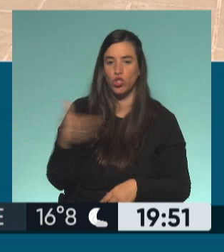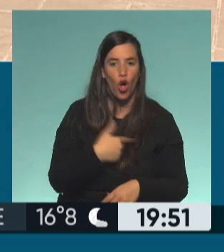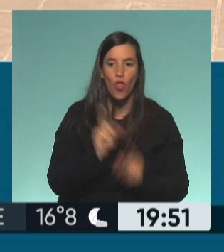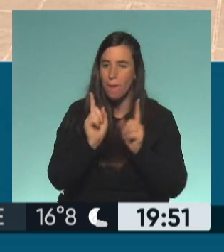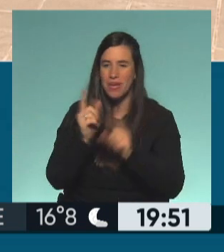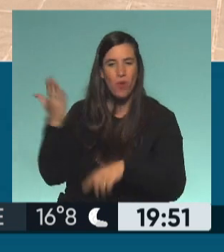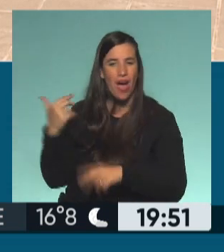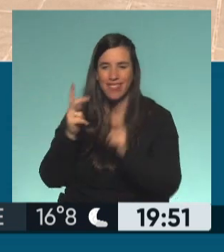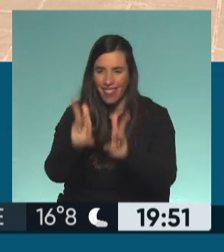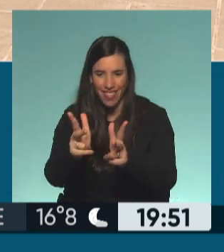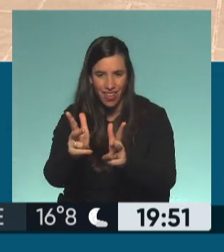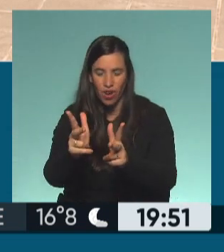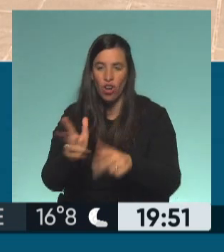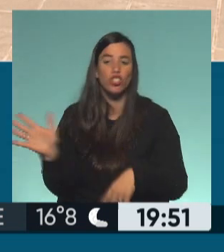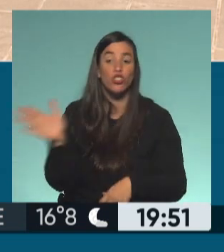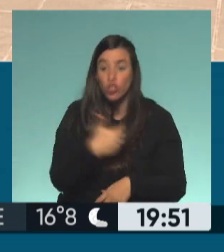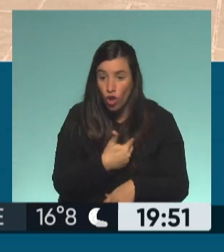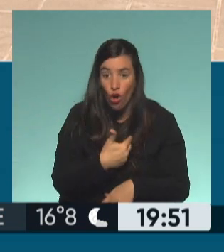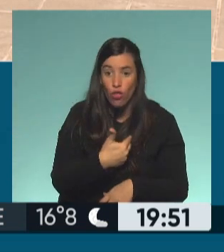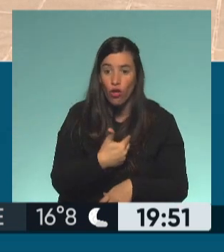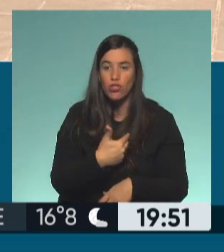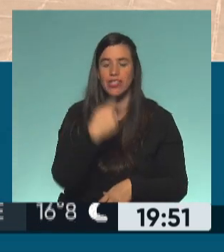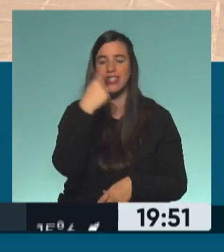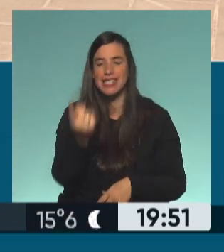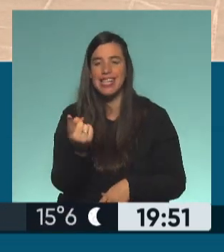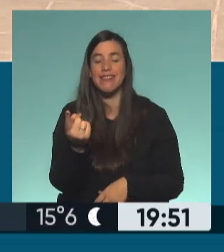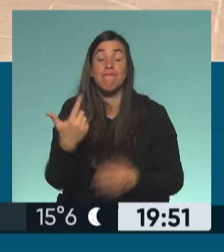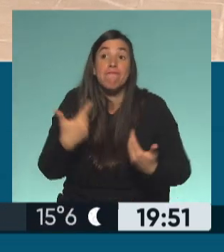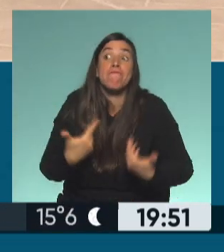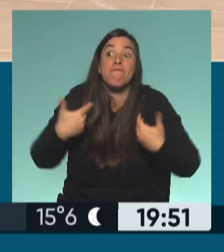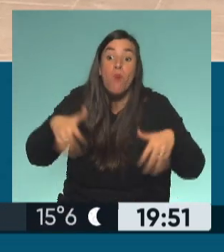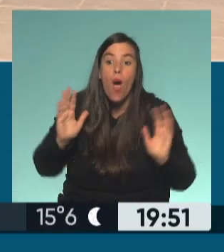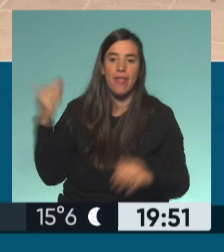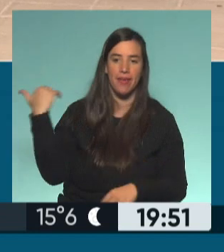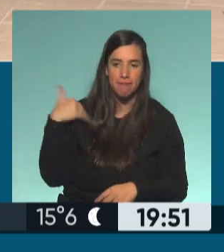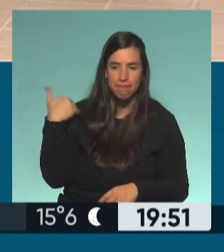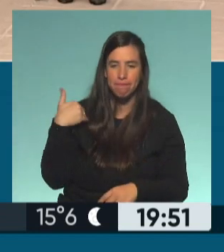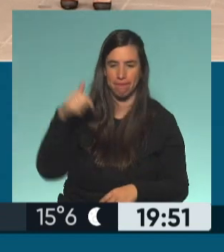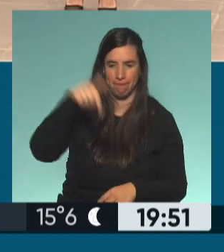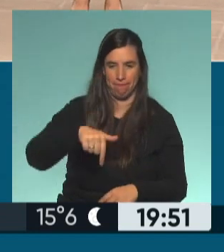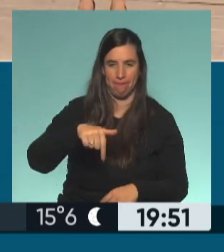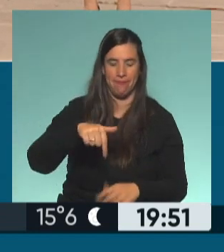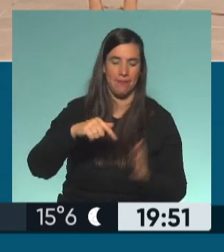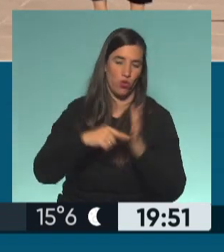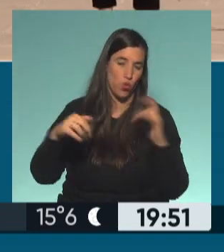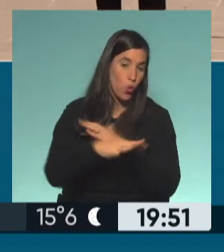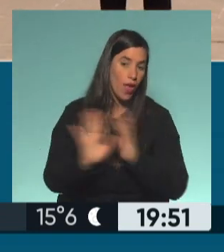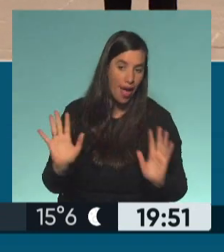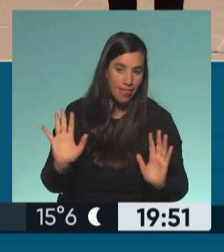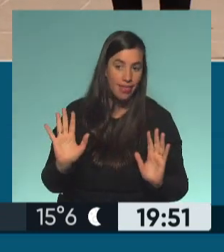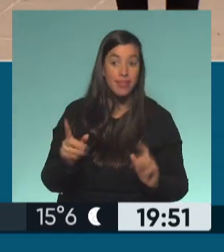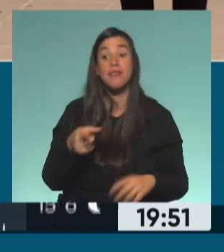Sofi recién. Todos están diciendo, bueno, quizá la jugada es María Eugenia Vidal en la ciudad. La están midiendo y parece que eso da